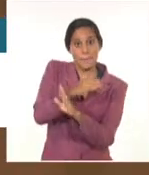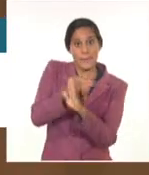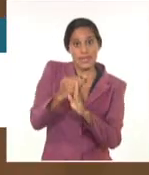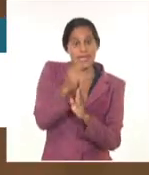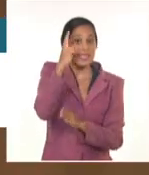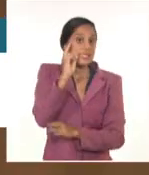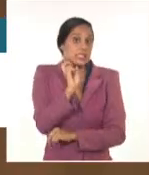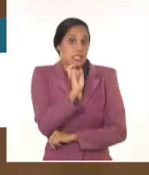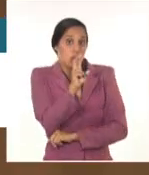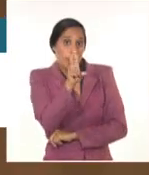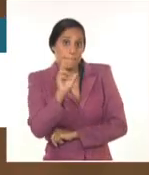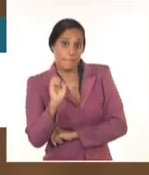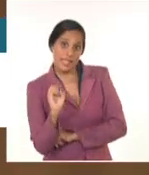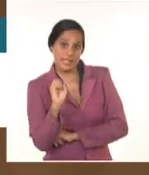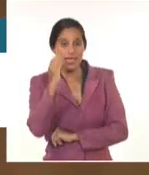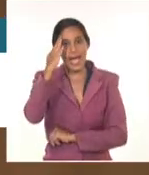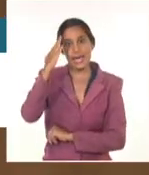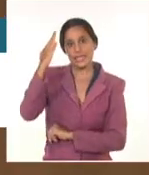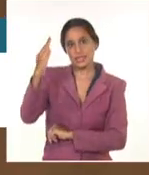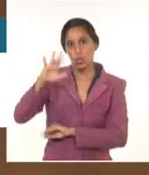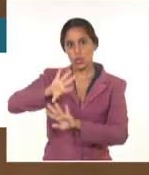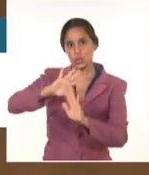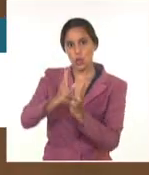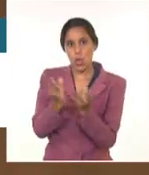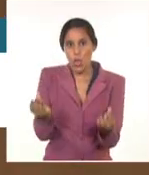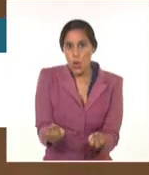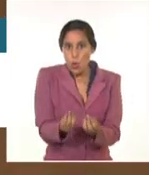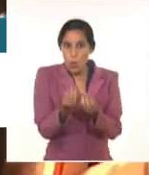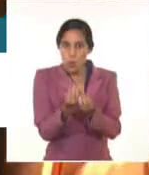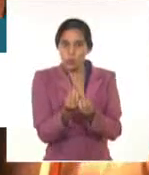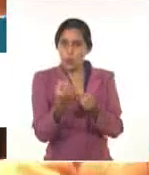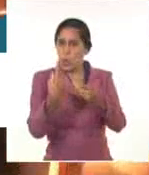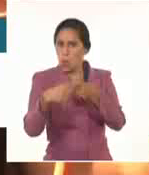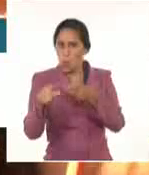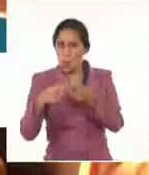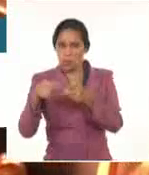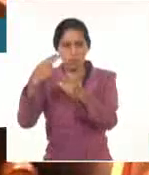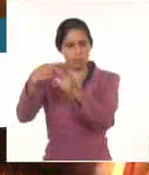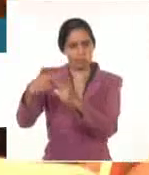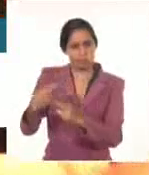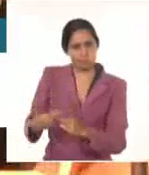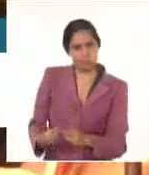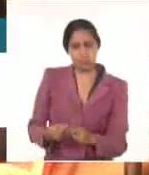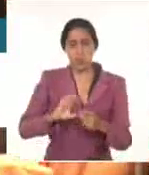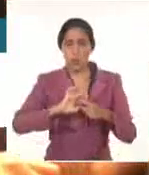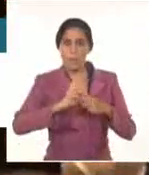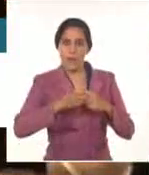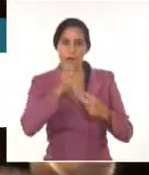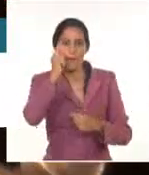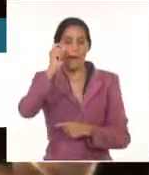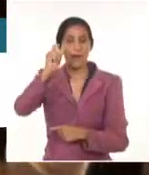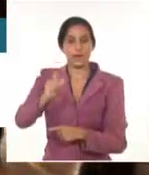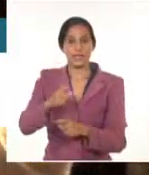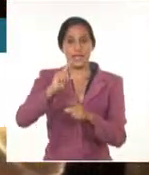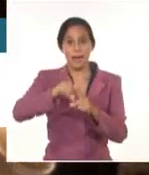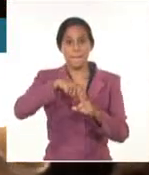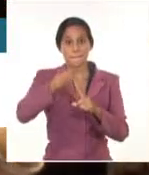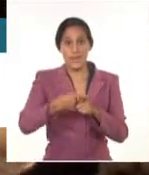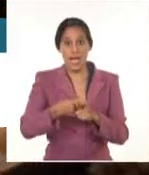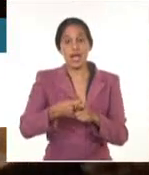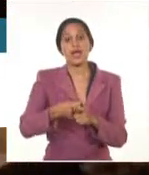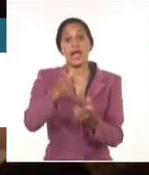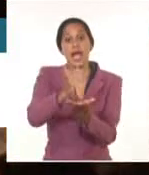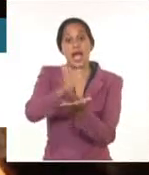XX. Agradeció la suerte de hacerlo acompañado de otros humoristas, músicos y especialmente alumnos de la Universidad de las